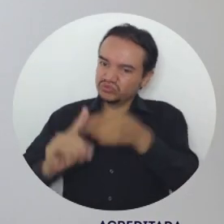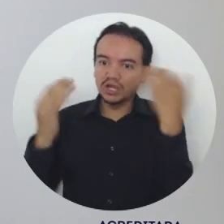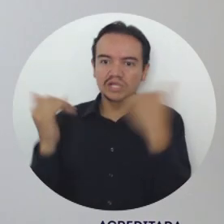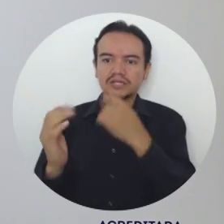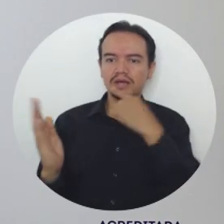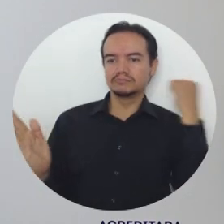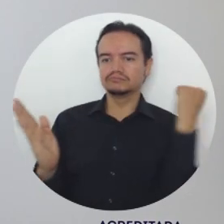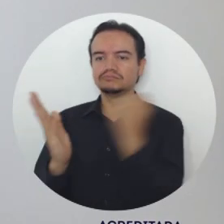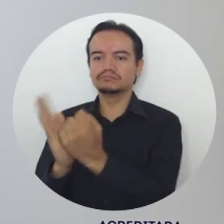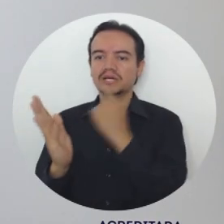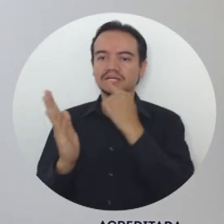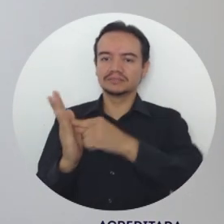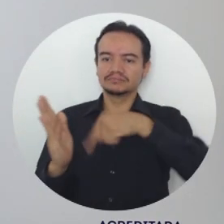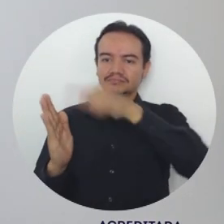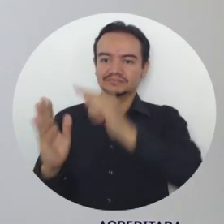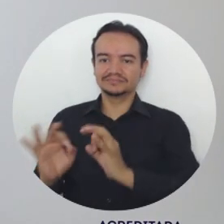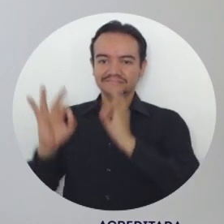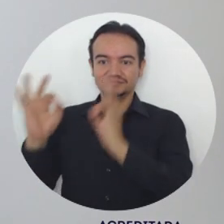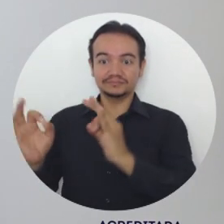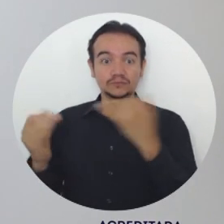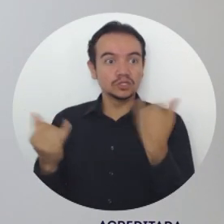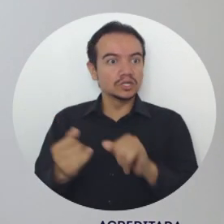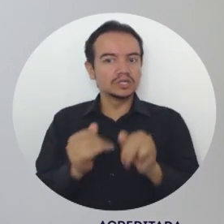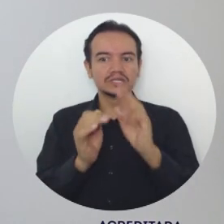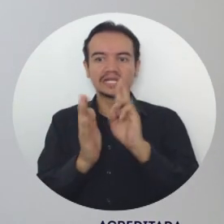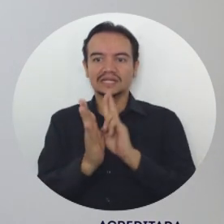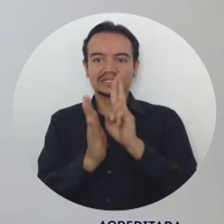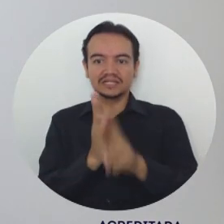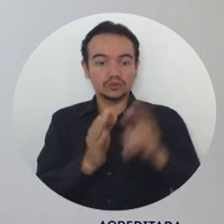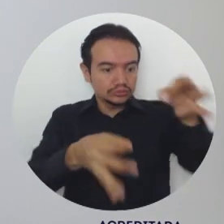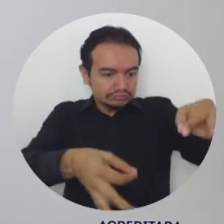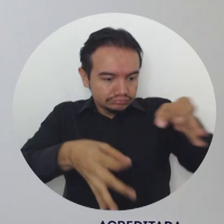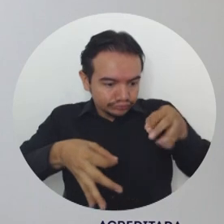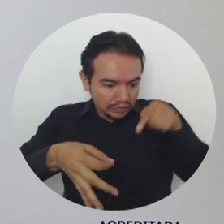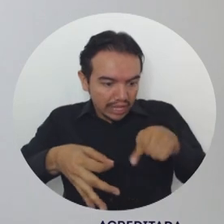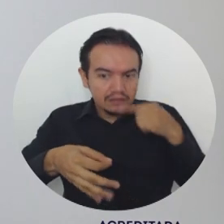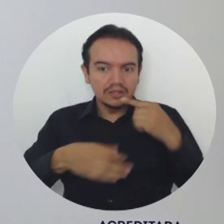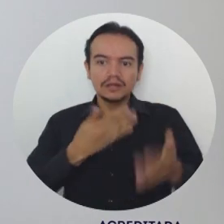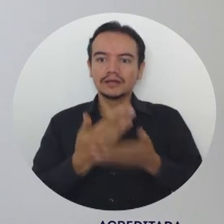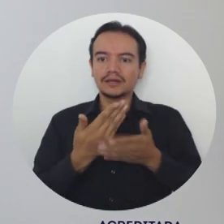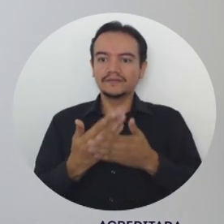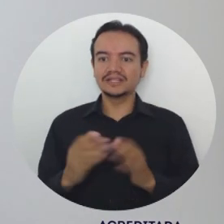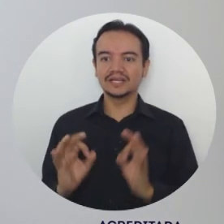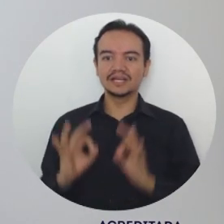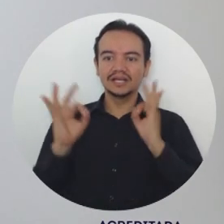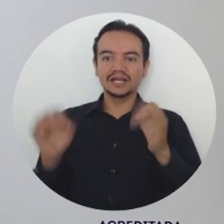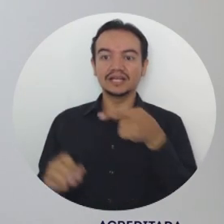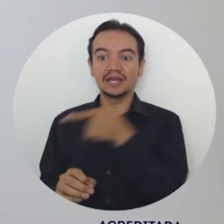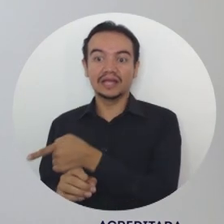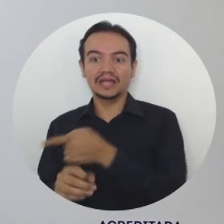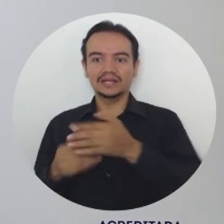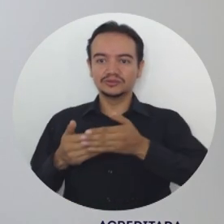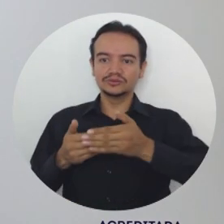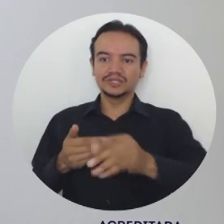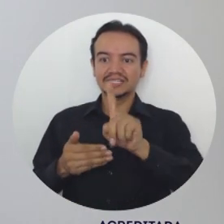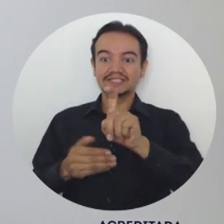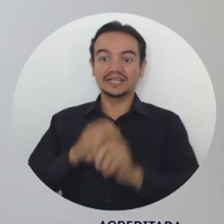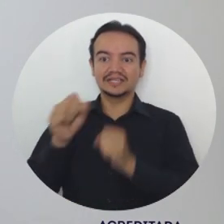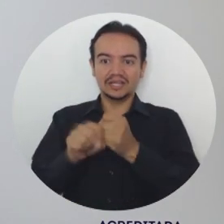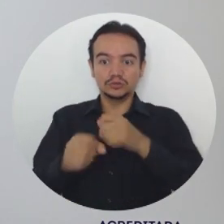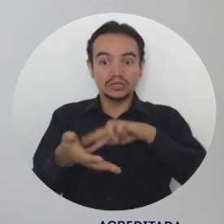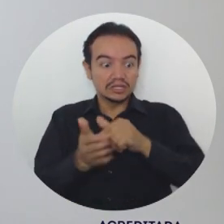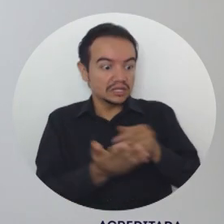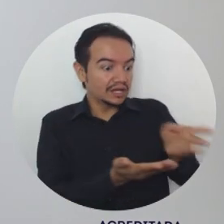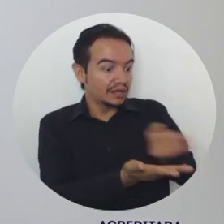calidad. Recibimos con beneplácito la resolución de acreditación por 6 años, sumando de esta manera un nuevo programa académico